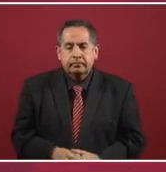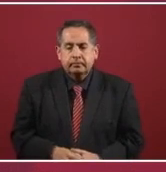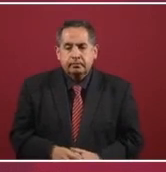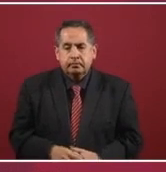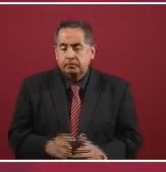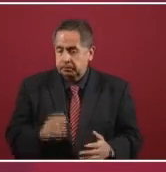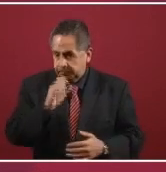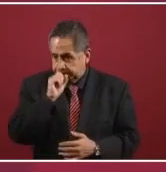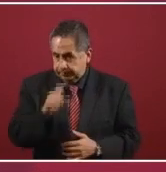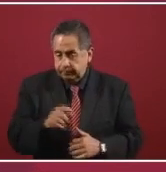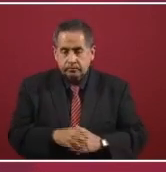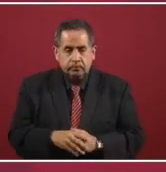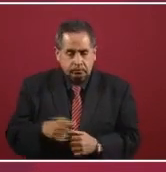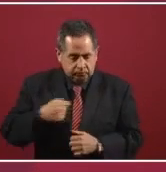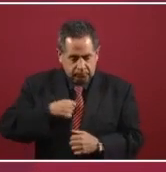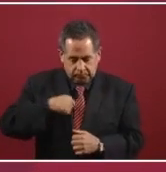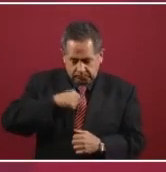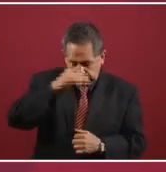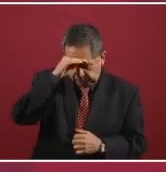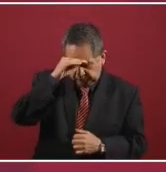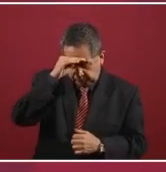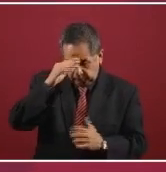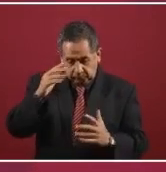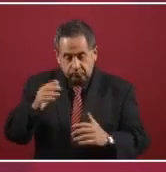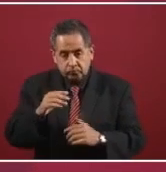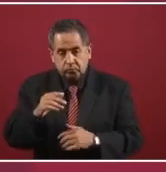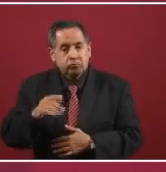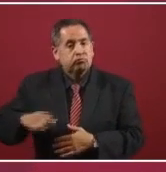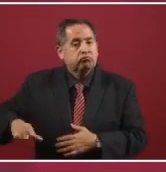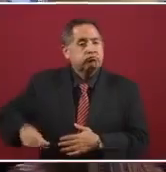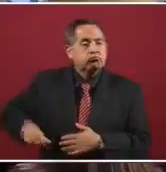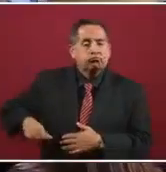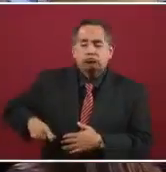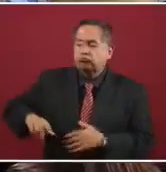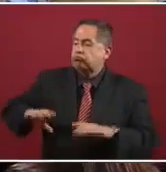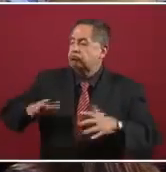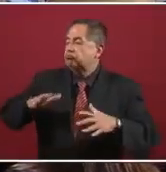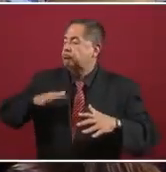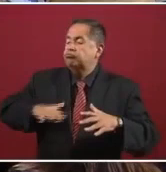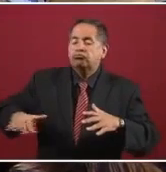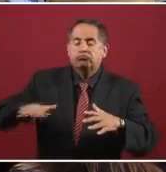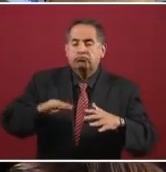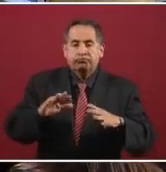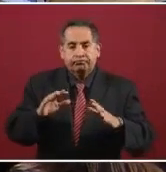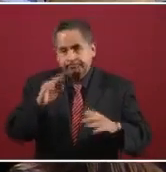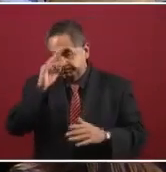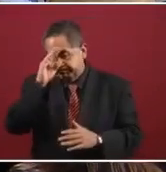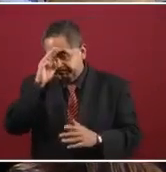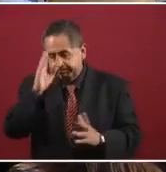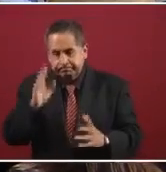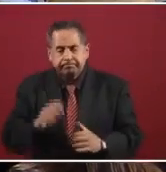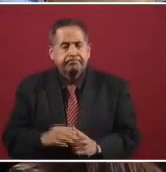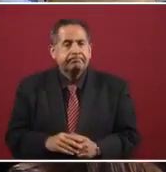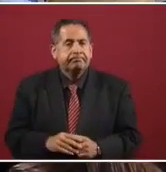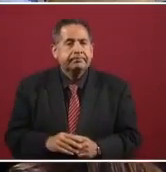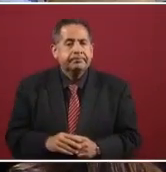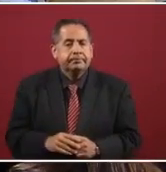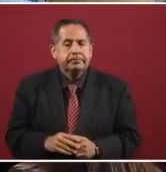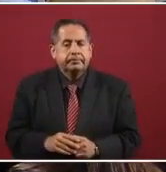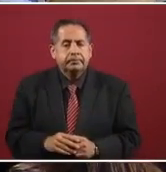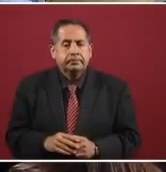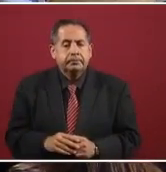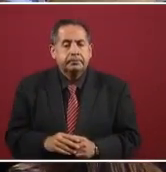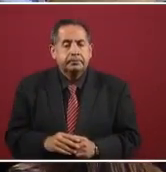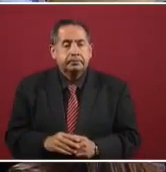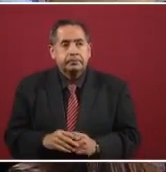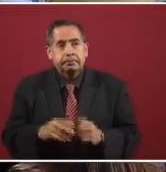También considero al gobierno y a la